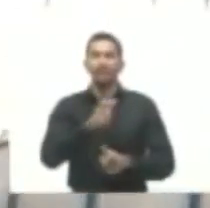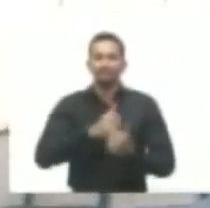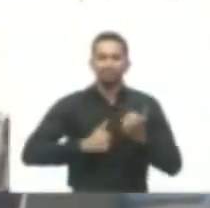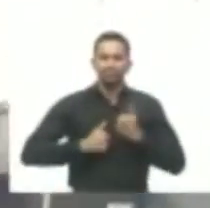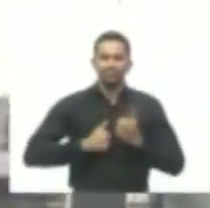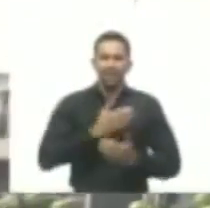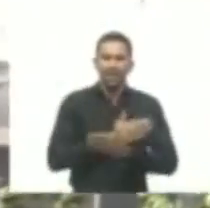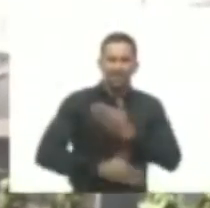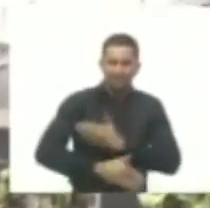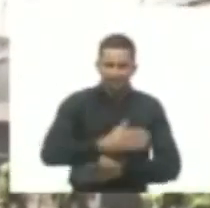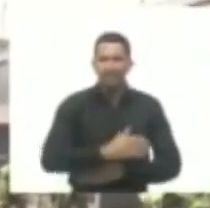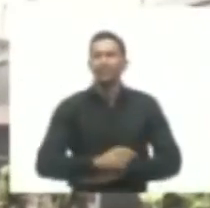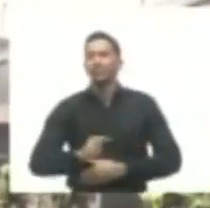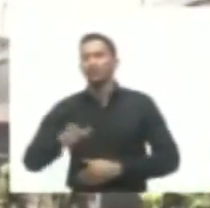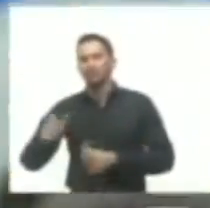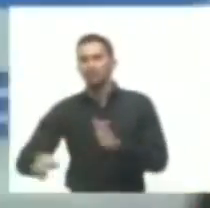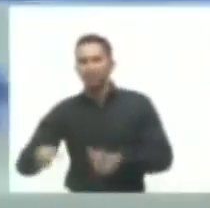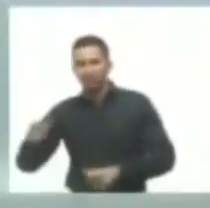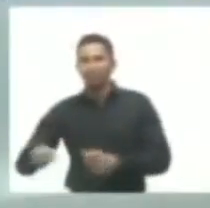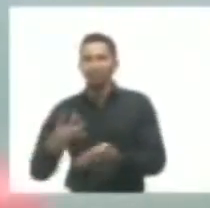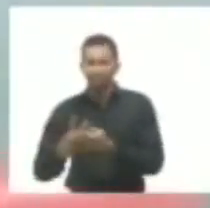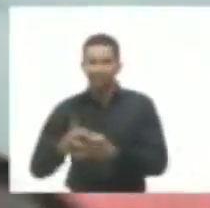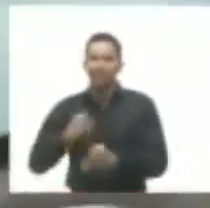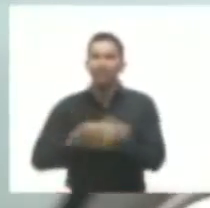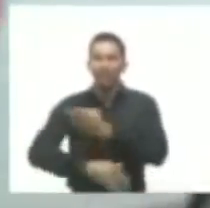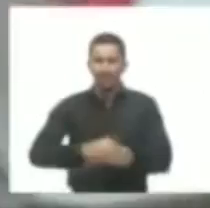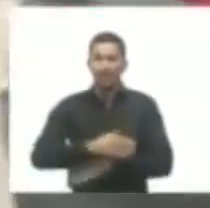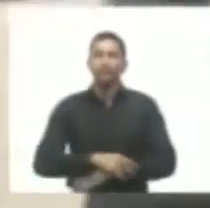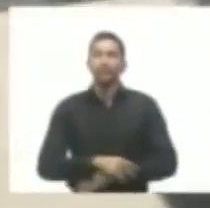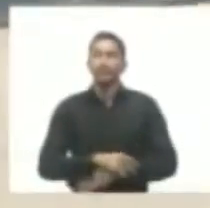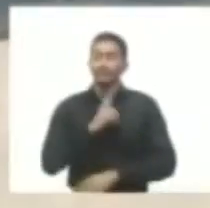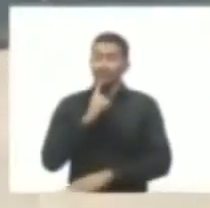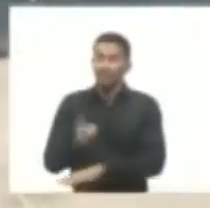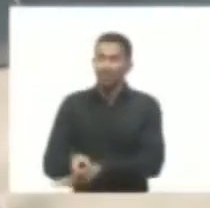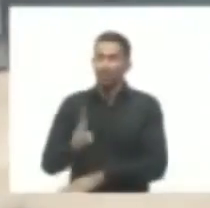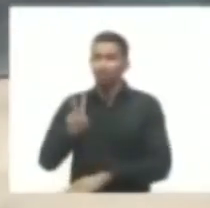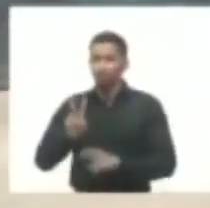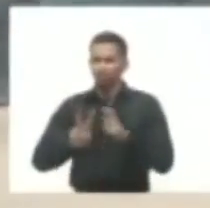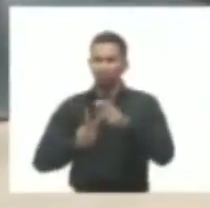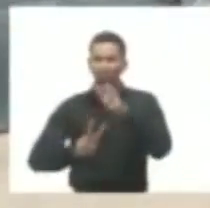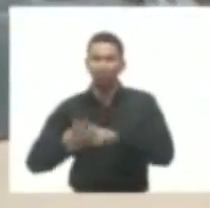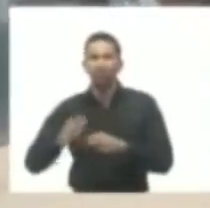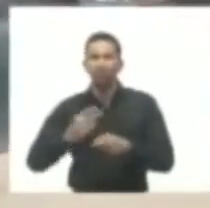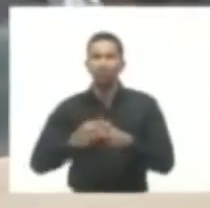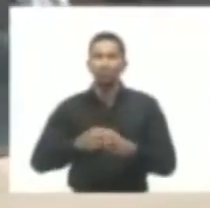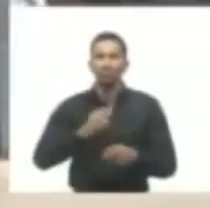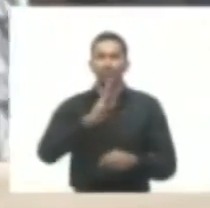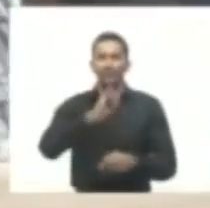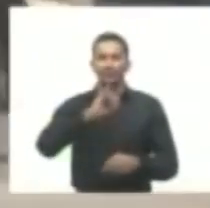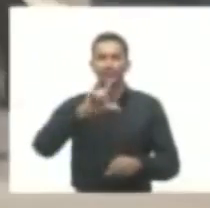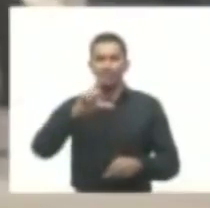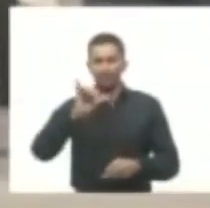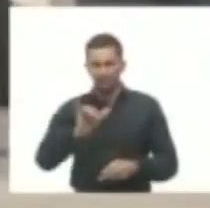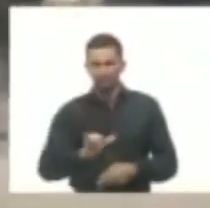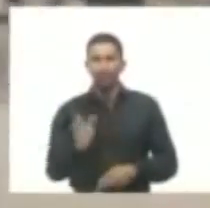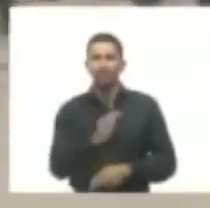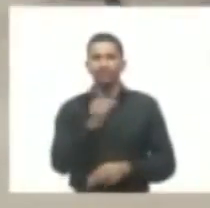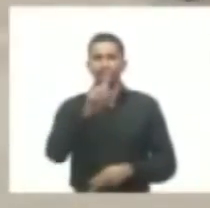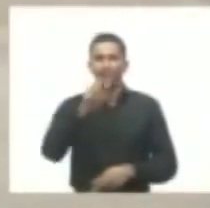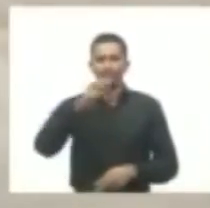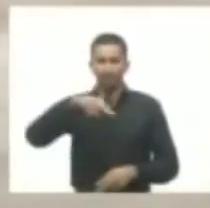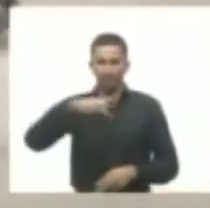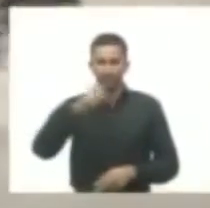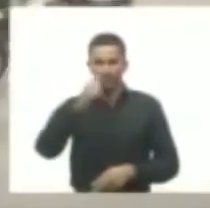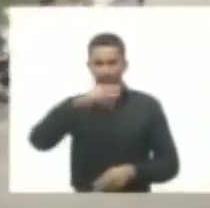de la población carcelaria. Los internos a los que se le ordenó su traslado fueron identificados como Billy Santamaría y Julio Posada, quienes según la